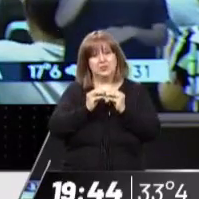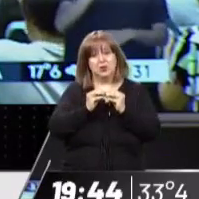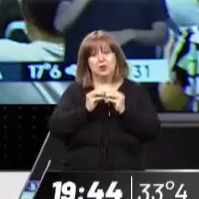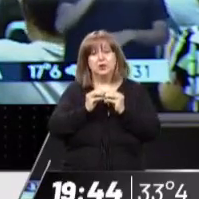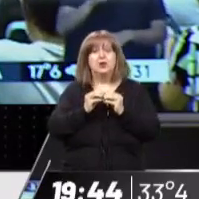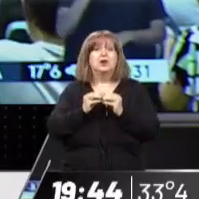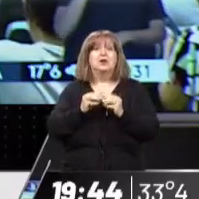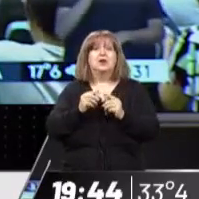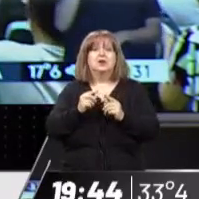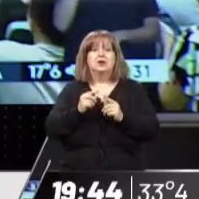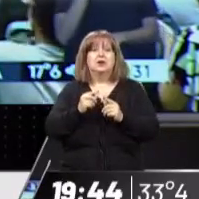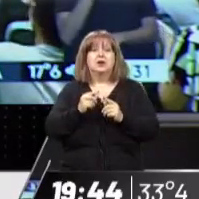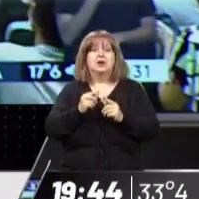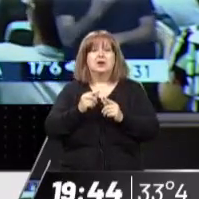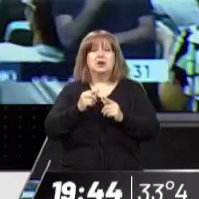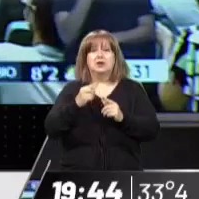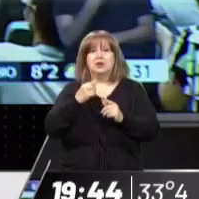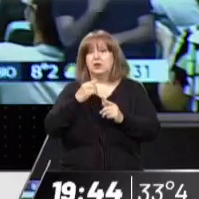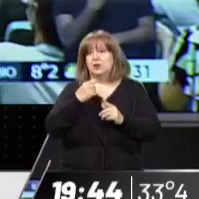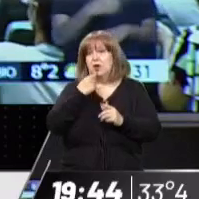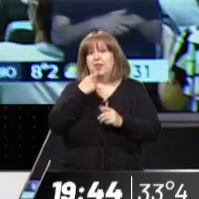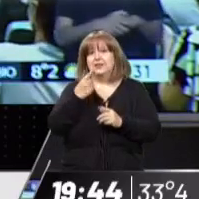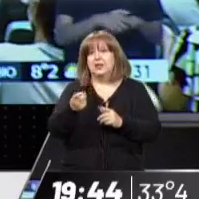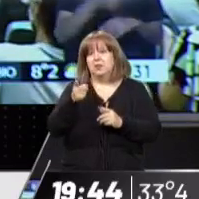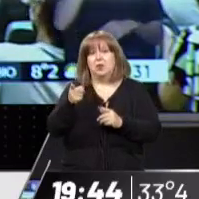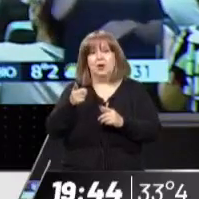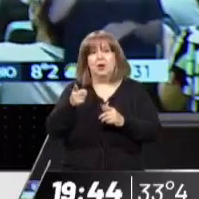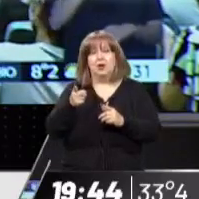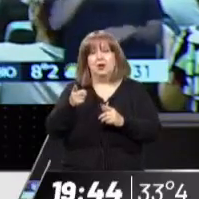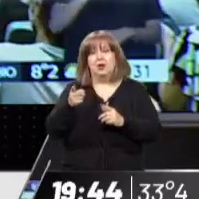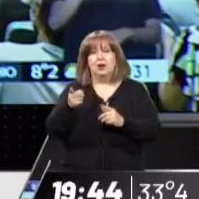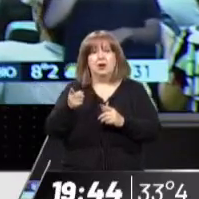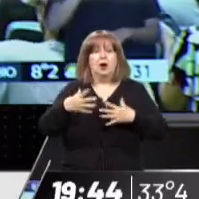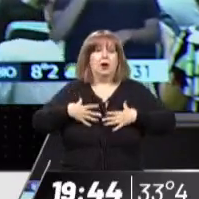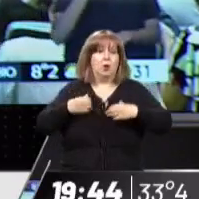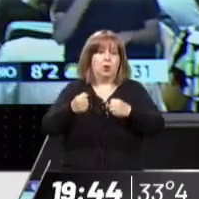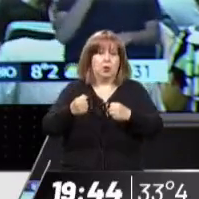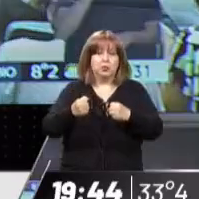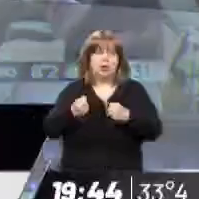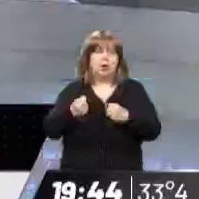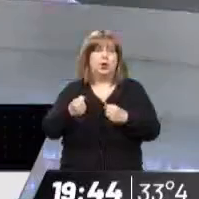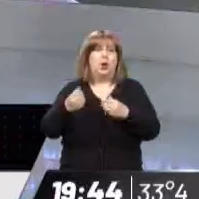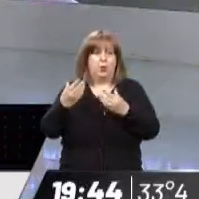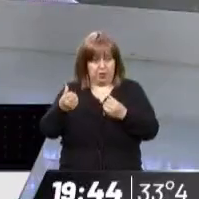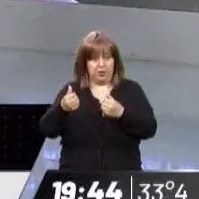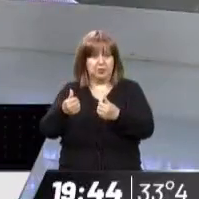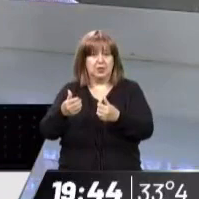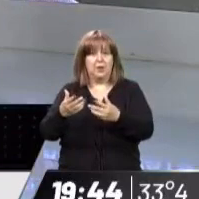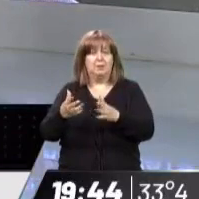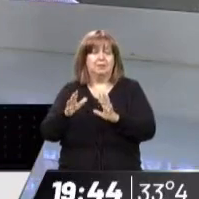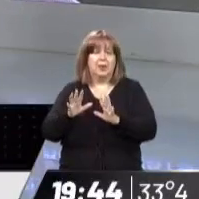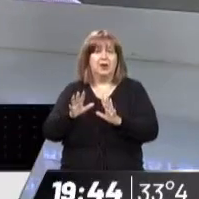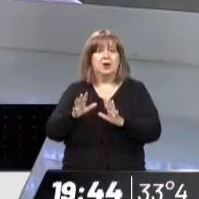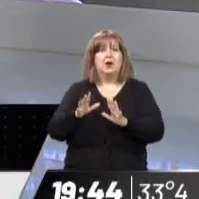reclamamos que si no están en condiciones de salud, claro. No vayan a la cárcel. Pero que se haga justicia igualmente, que se lleve adelante el proceso judicial. Porque